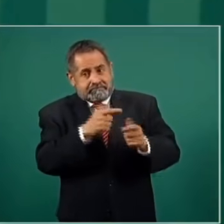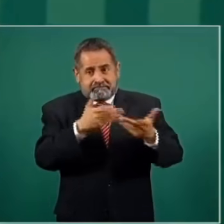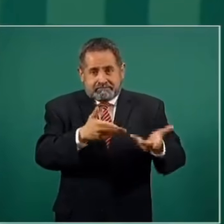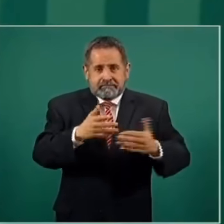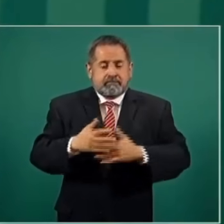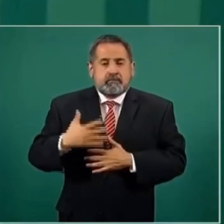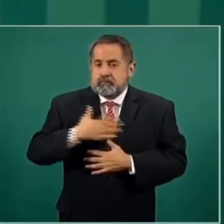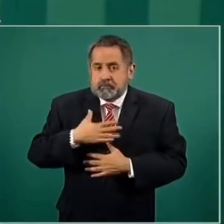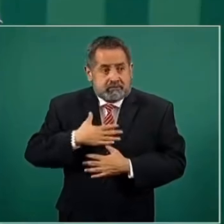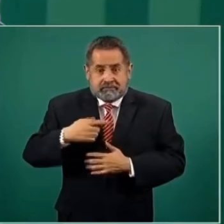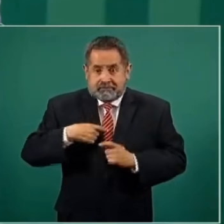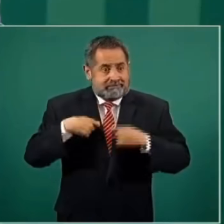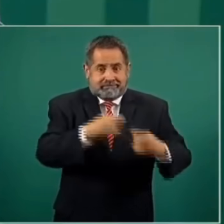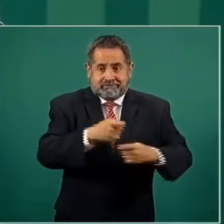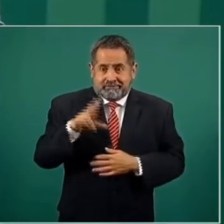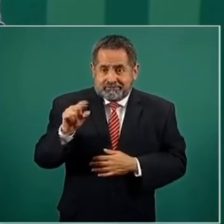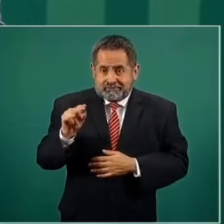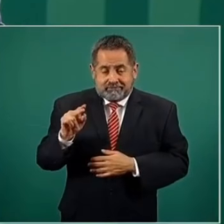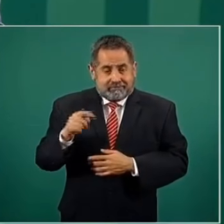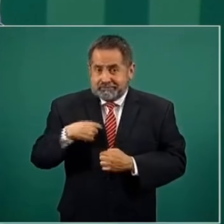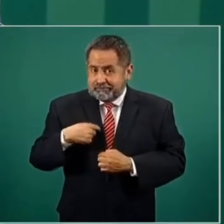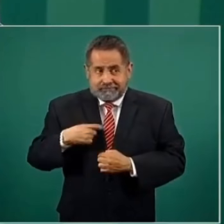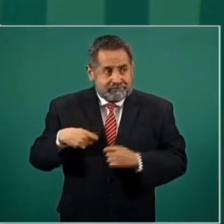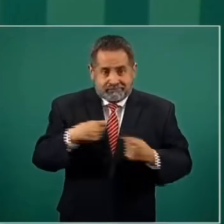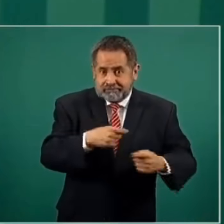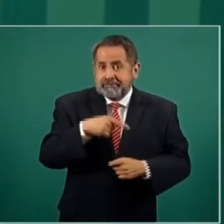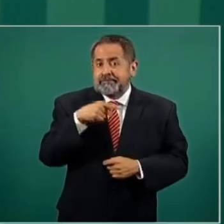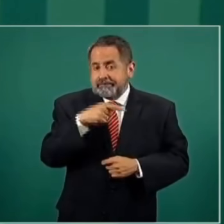Yo no le otorgué al doctor